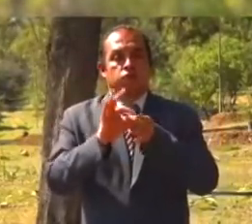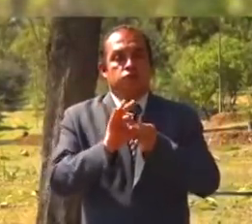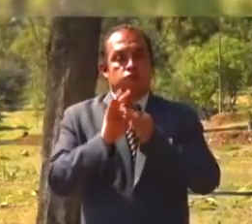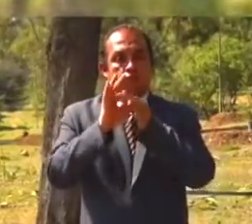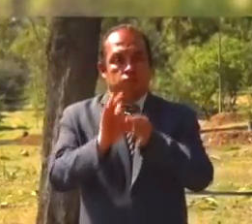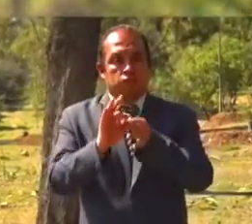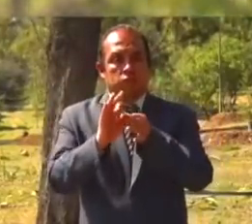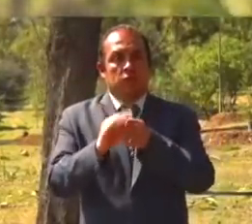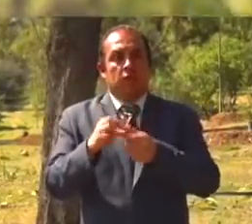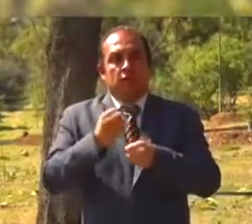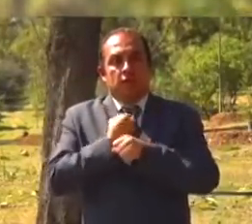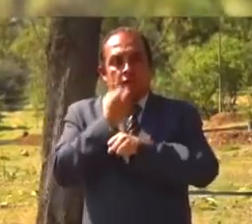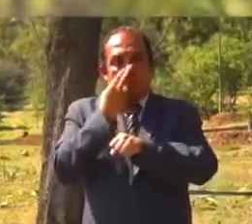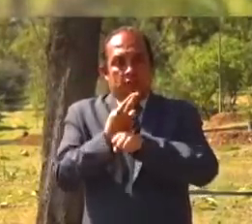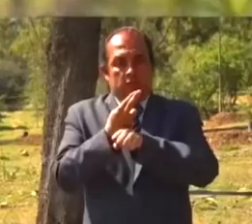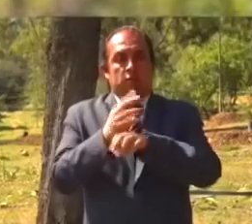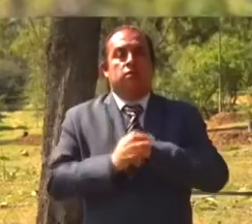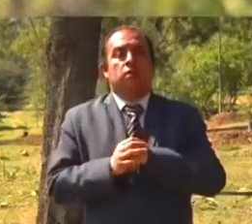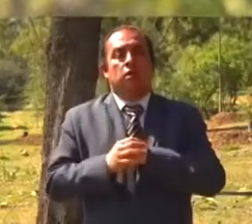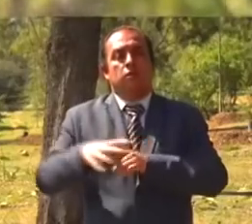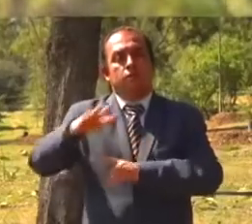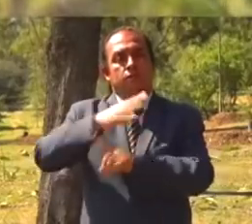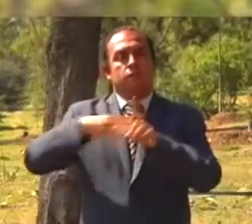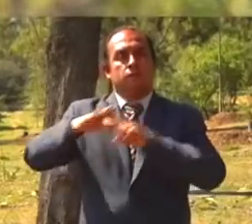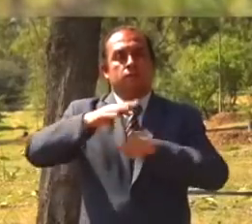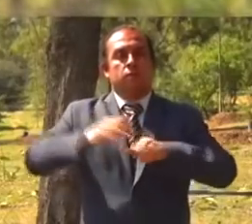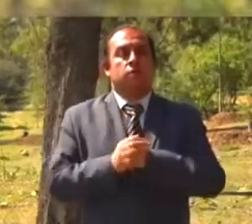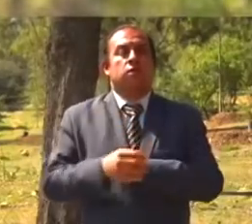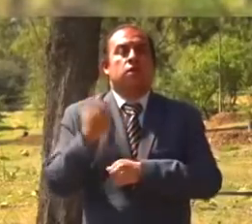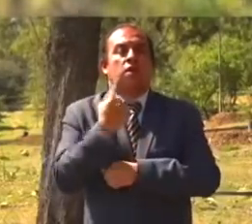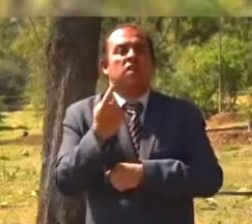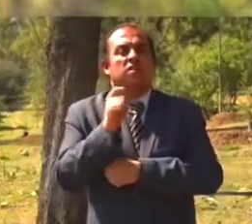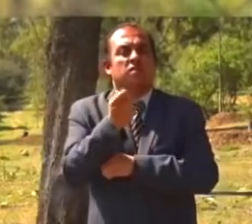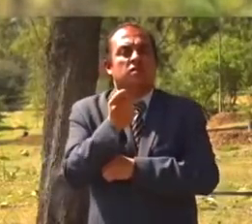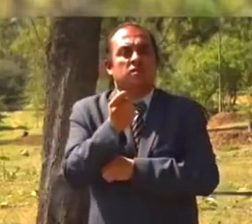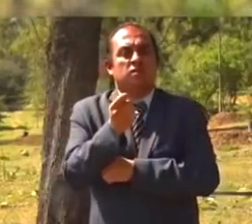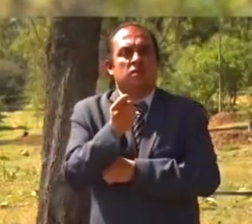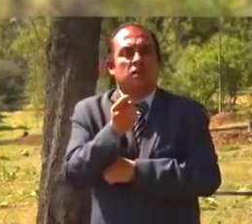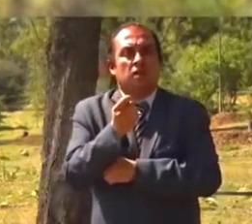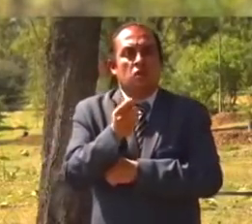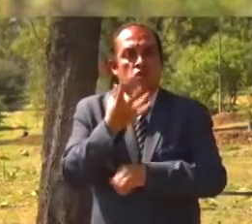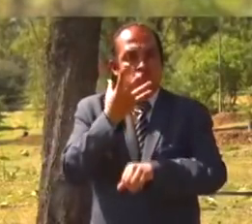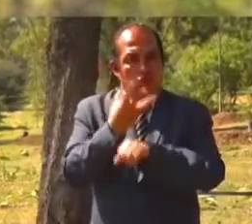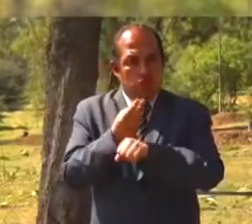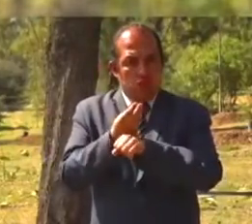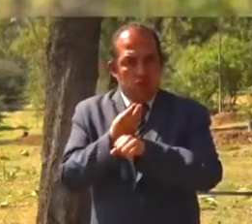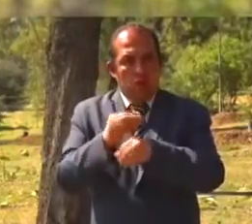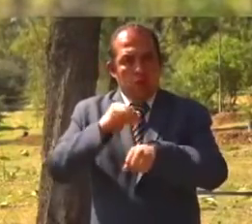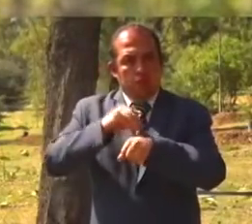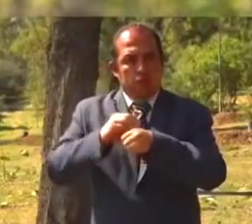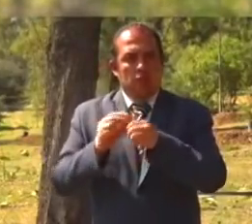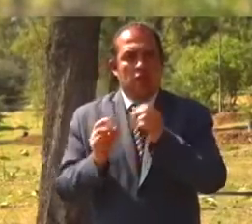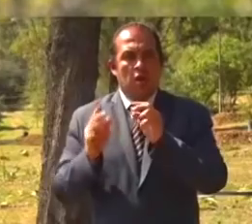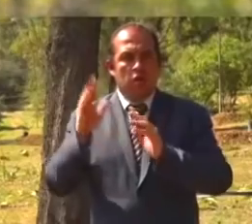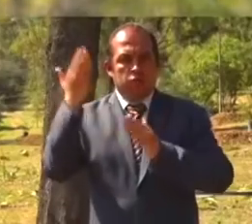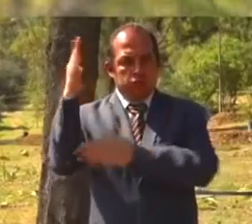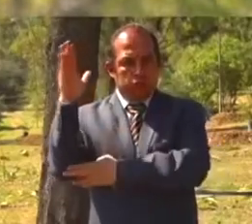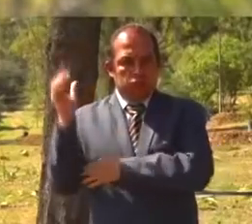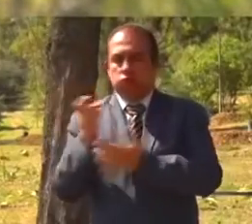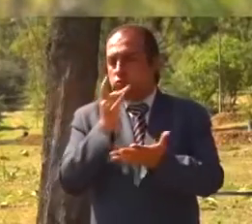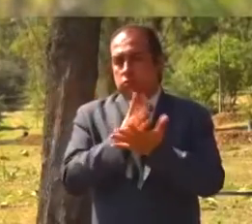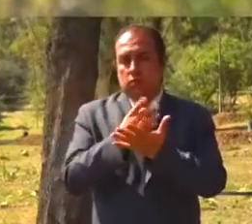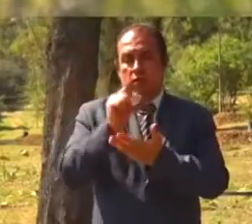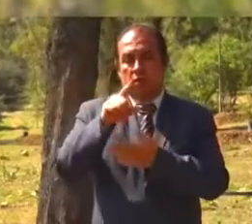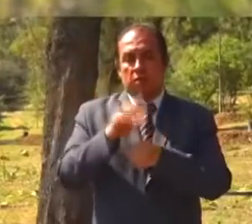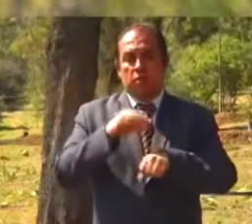nuestros compañeros de la Secretaría del Medio Ambiente, y que es una, no solamente reforestación, sino una restauración ambiental de la